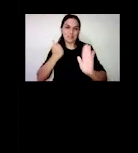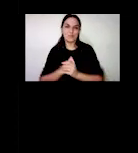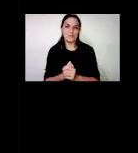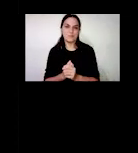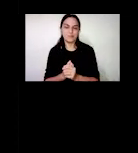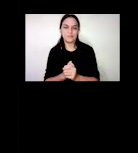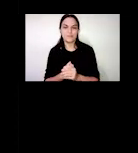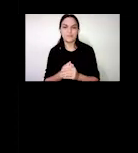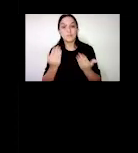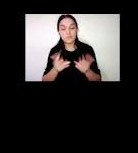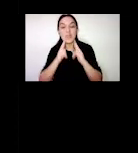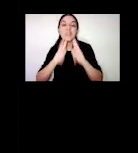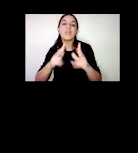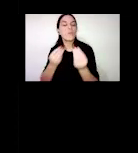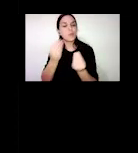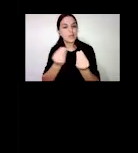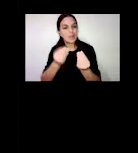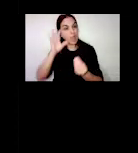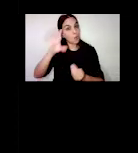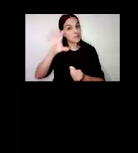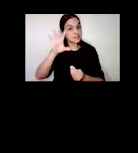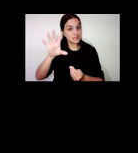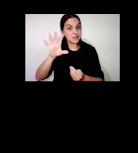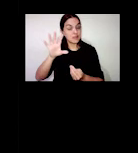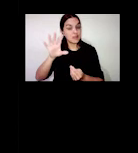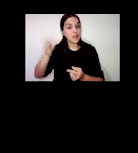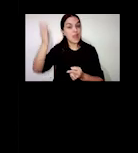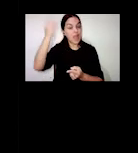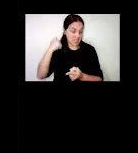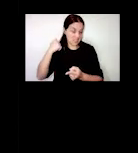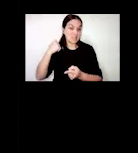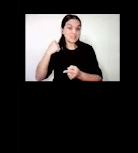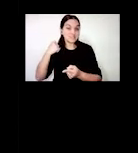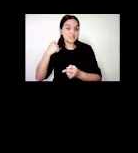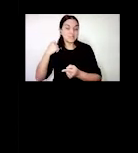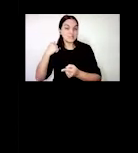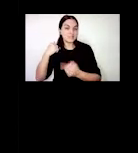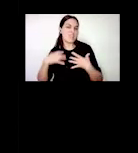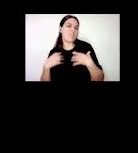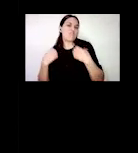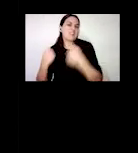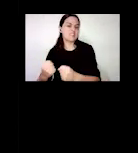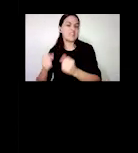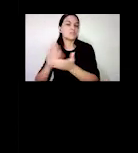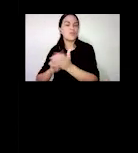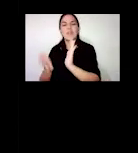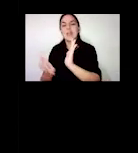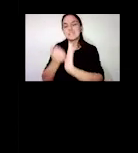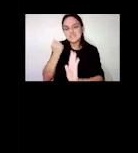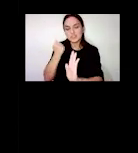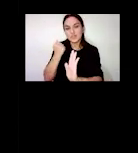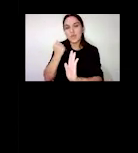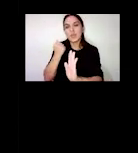digo porque, recuerden, cuando parte de la doctrina defendía la exención de los activos digitales, de